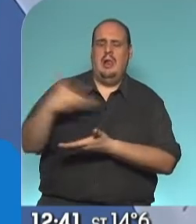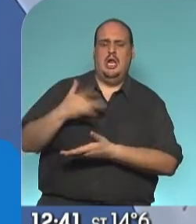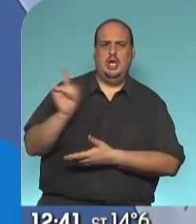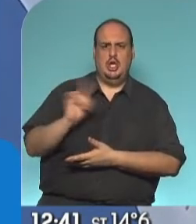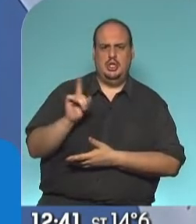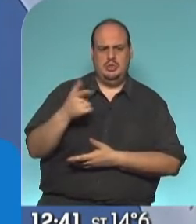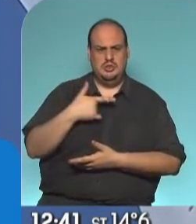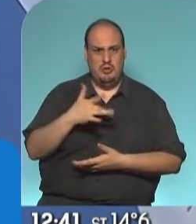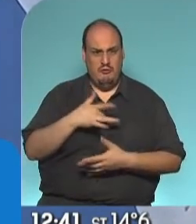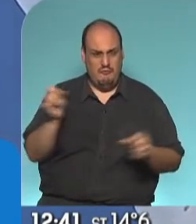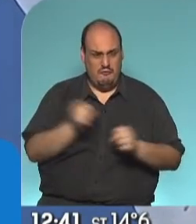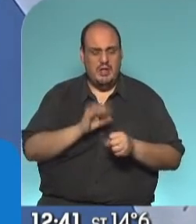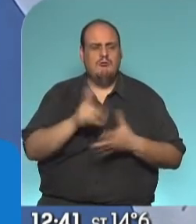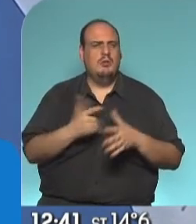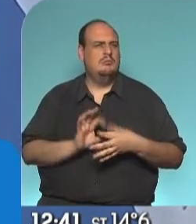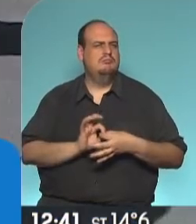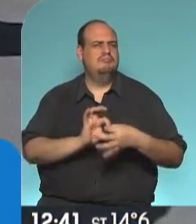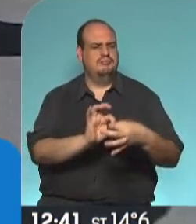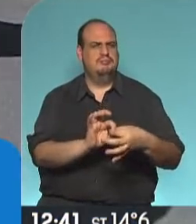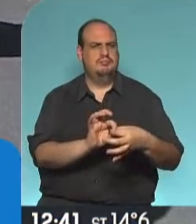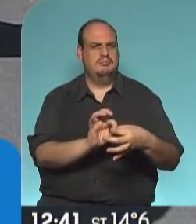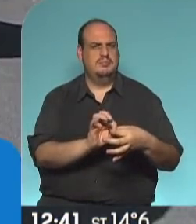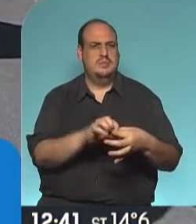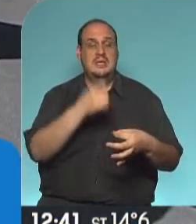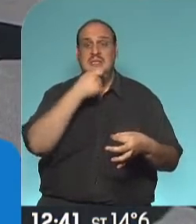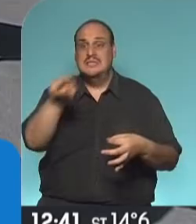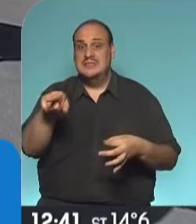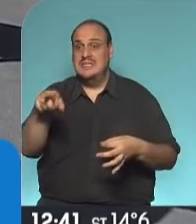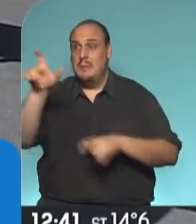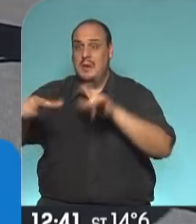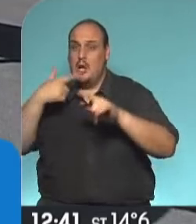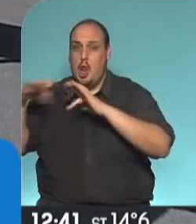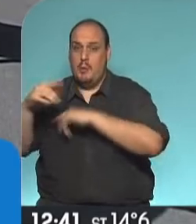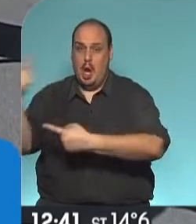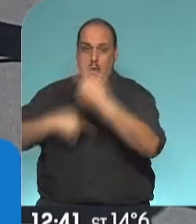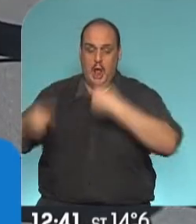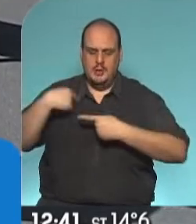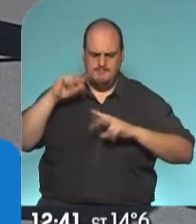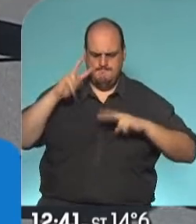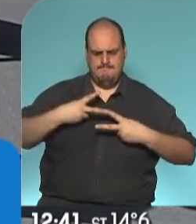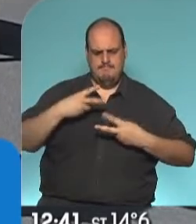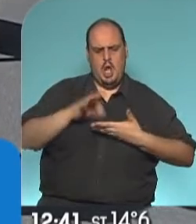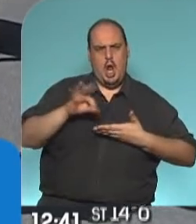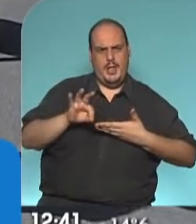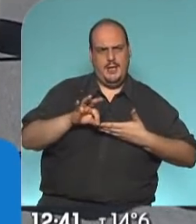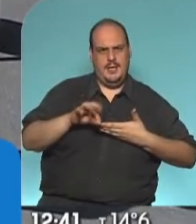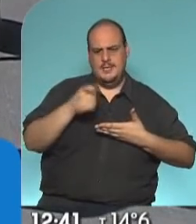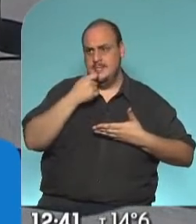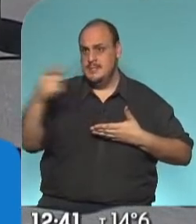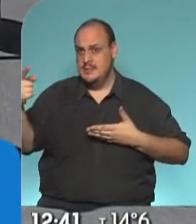aferrado a la máxima de Epícteto: si dicen mal de ti y es cierto, corrígete. Si no es